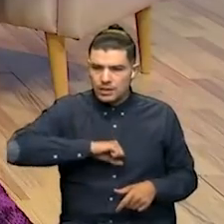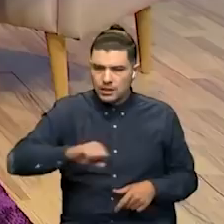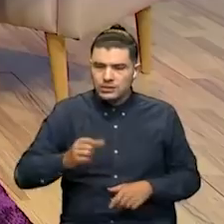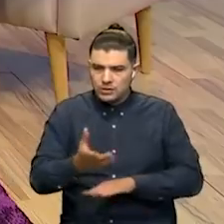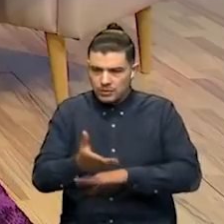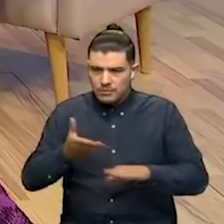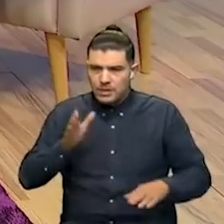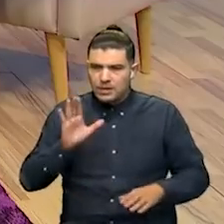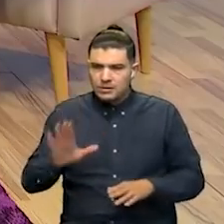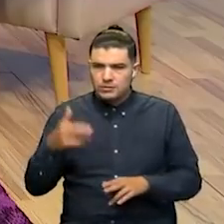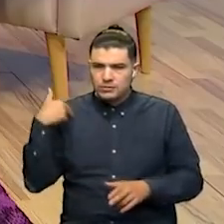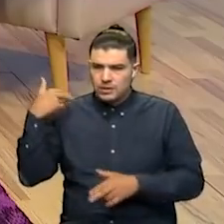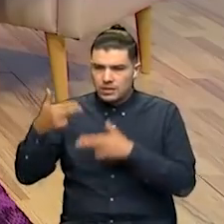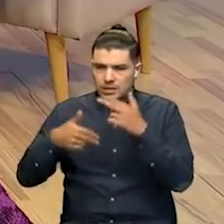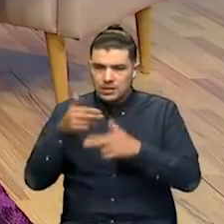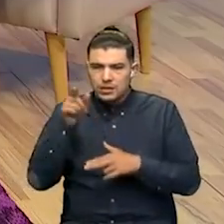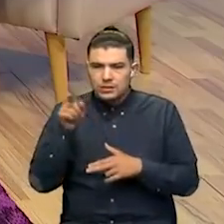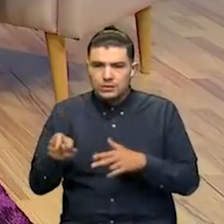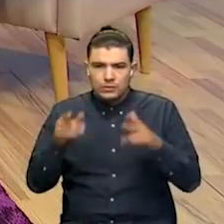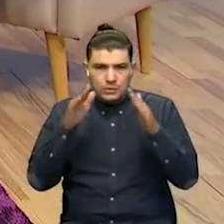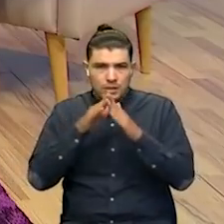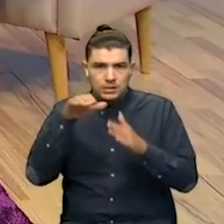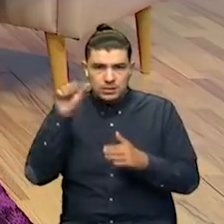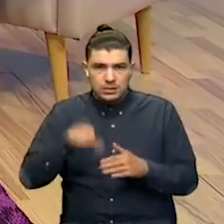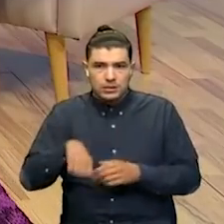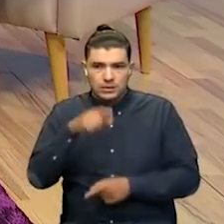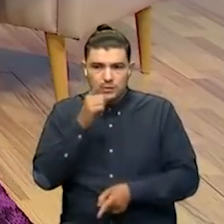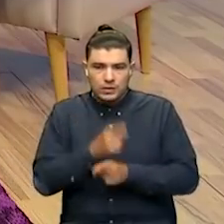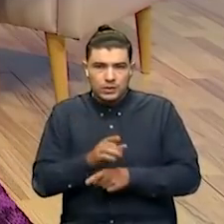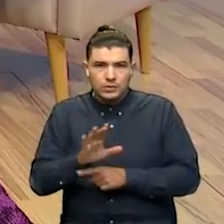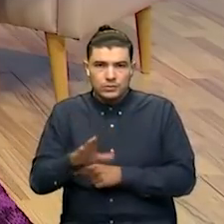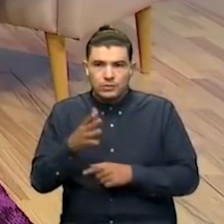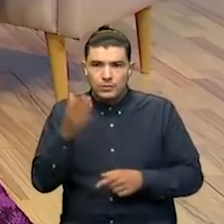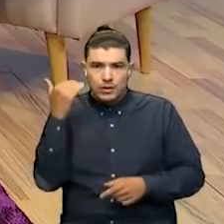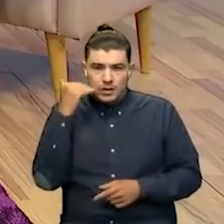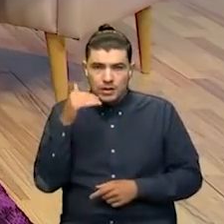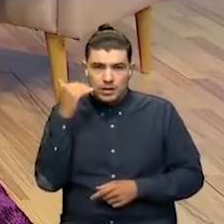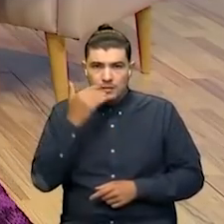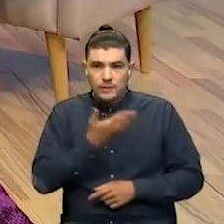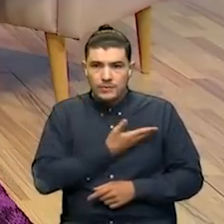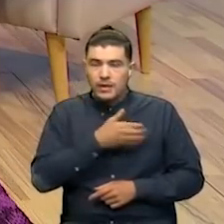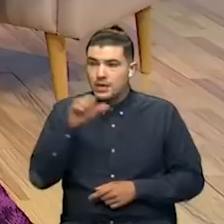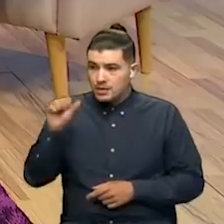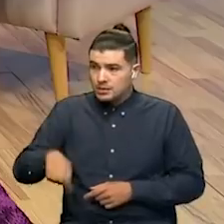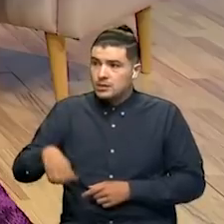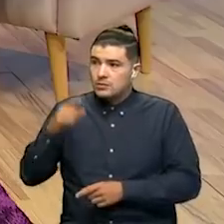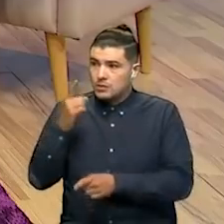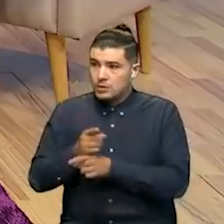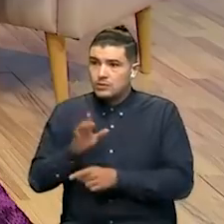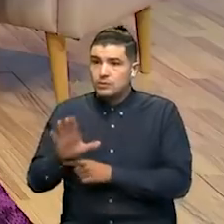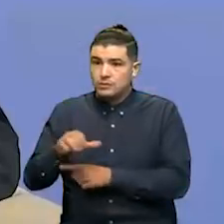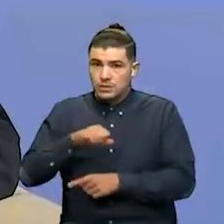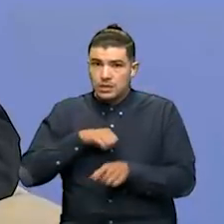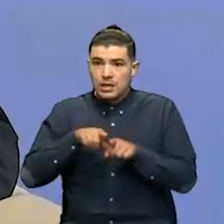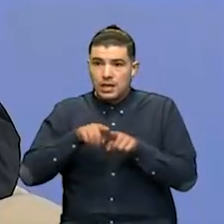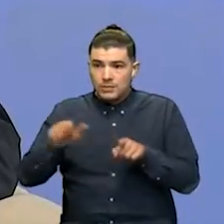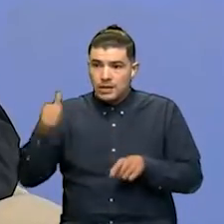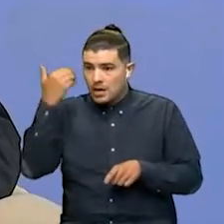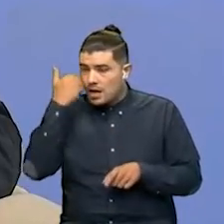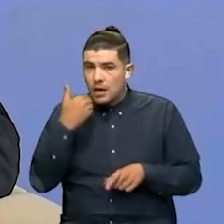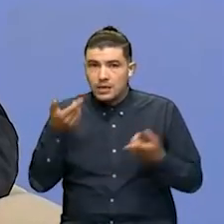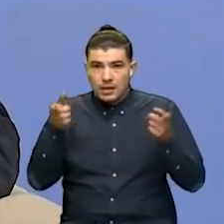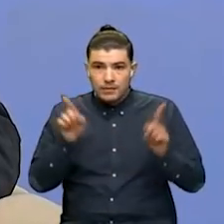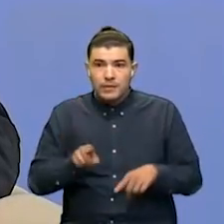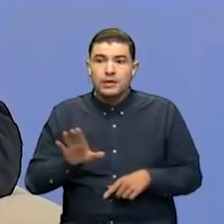reclamar esa sucesión de este bien inmueble que quedó por parte de su señora madre. Sí, claro. Y ahí entraría también la hermana menor. Claro, y entraría